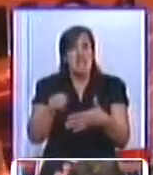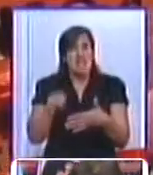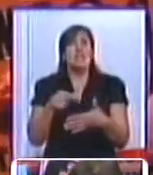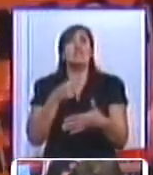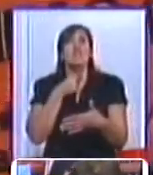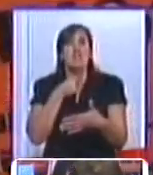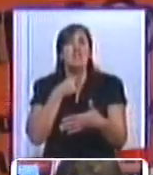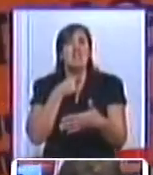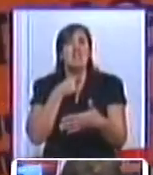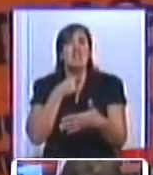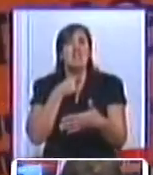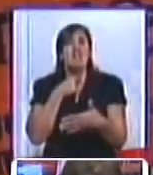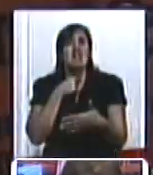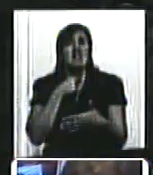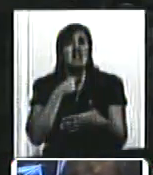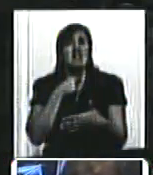Eso es lo que quieren afectar.